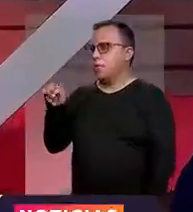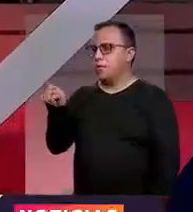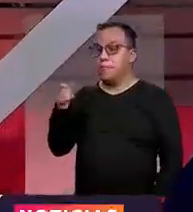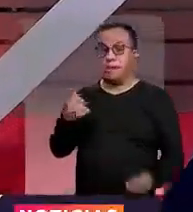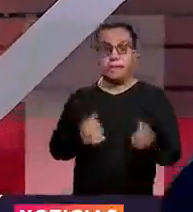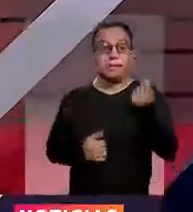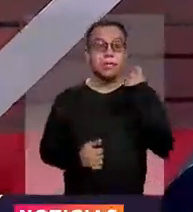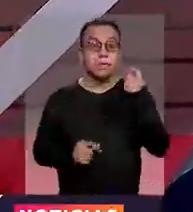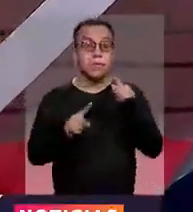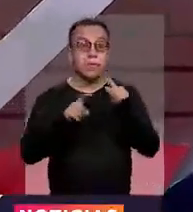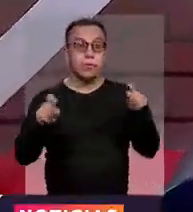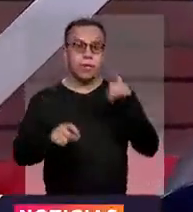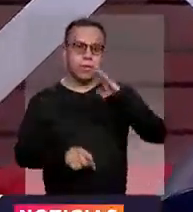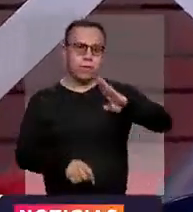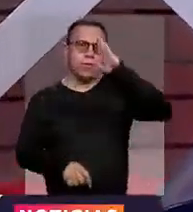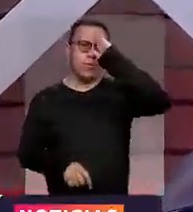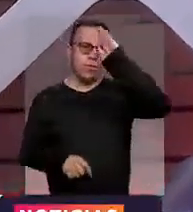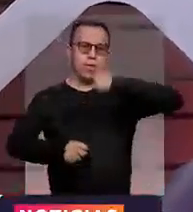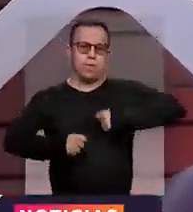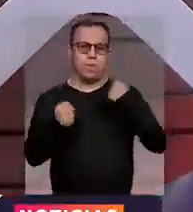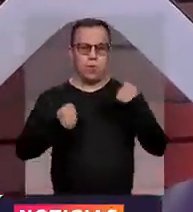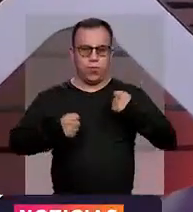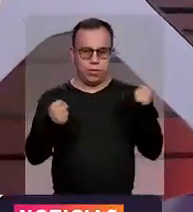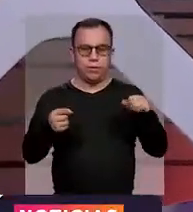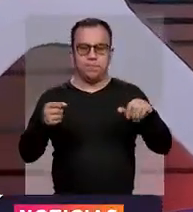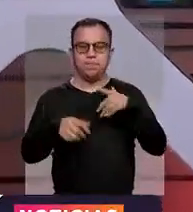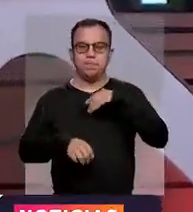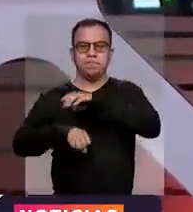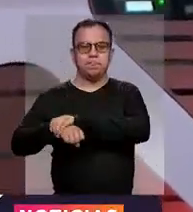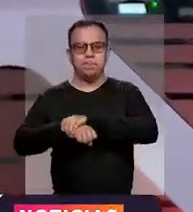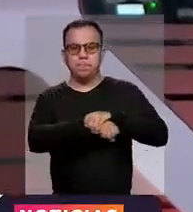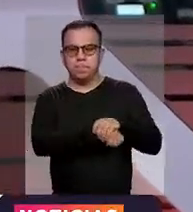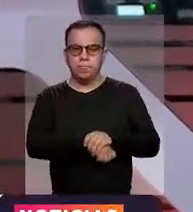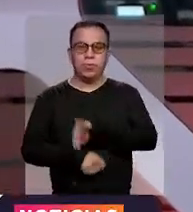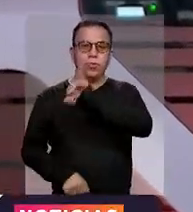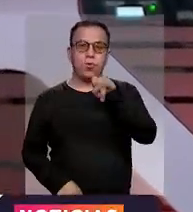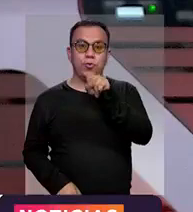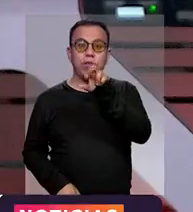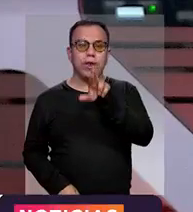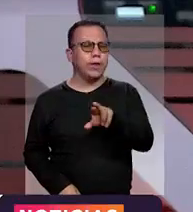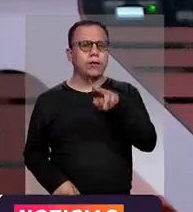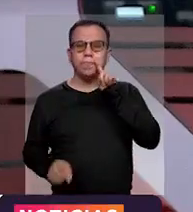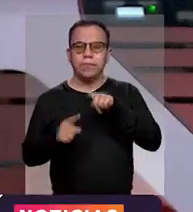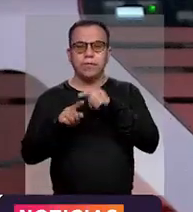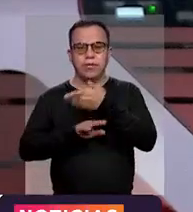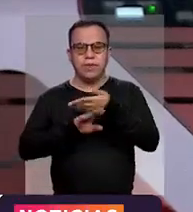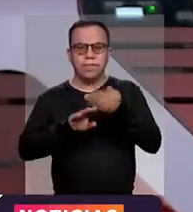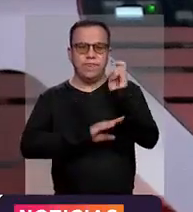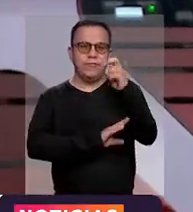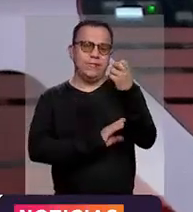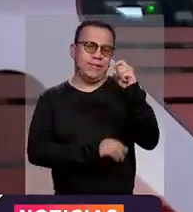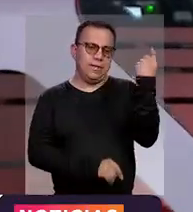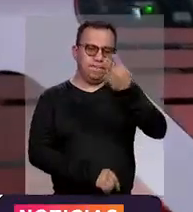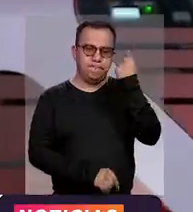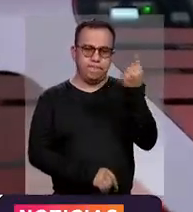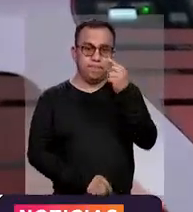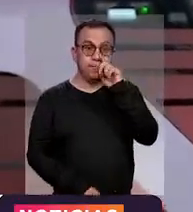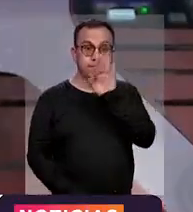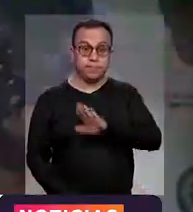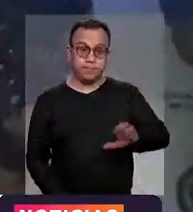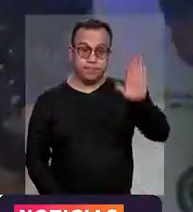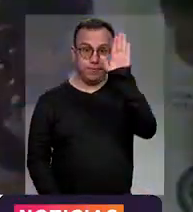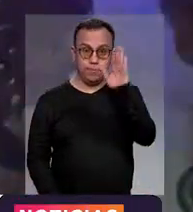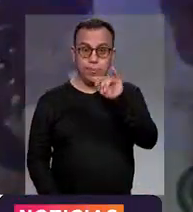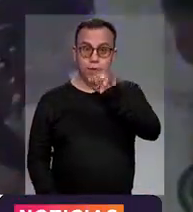en las últimas horas la policía metropolitana de bogotá capturó alias jl quien era requerido por la fiscalía general de la nación